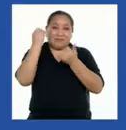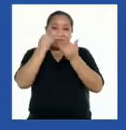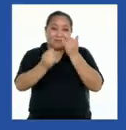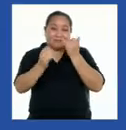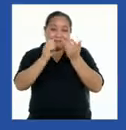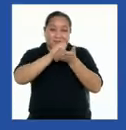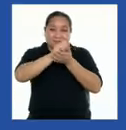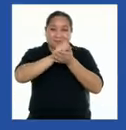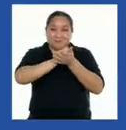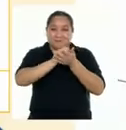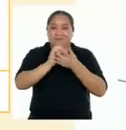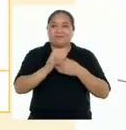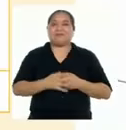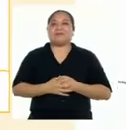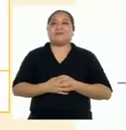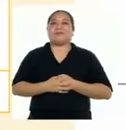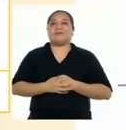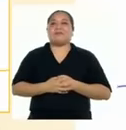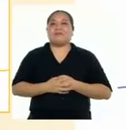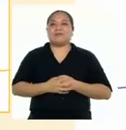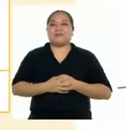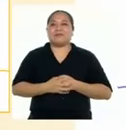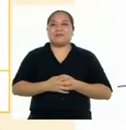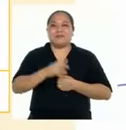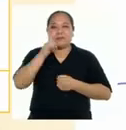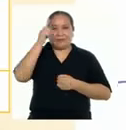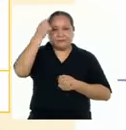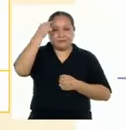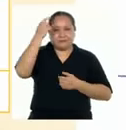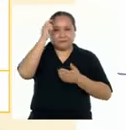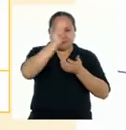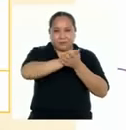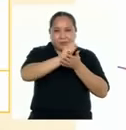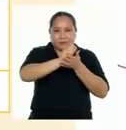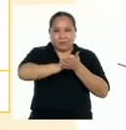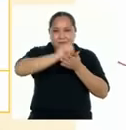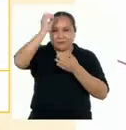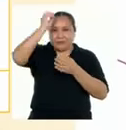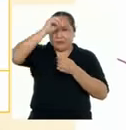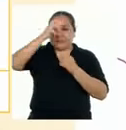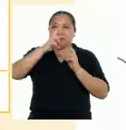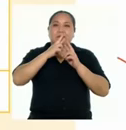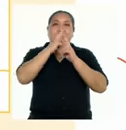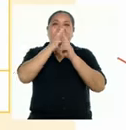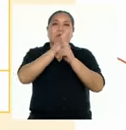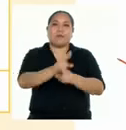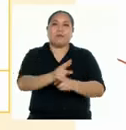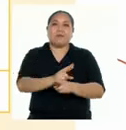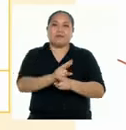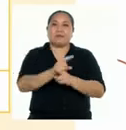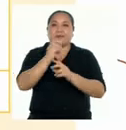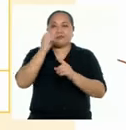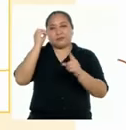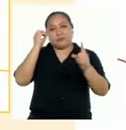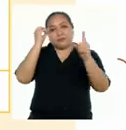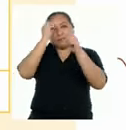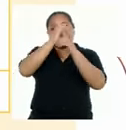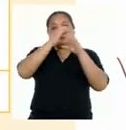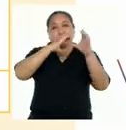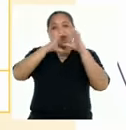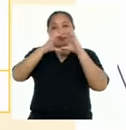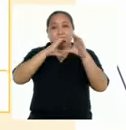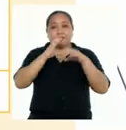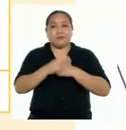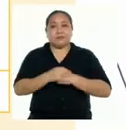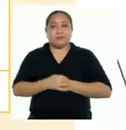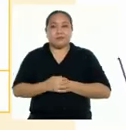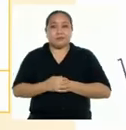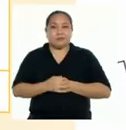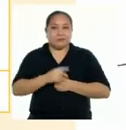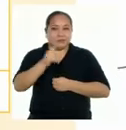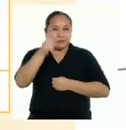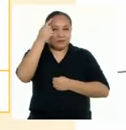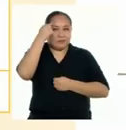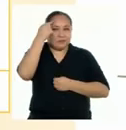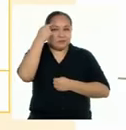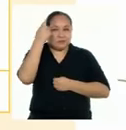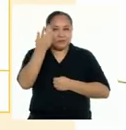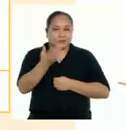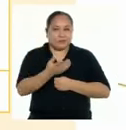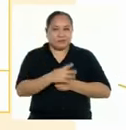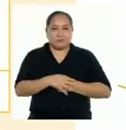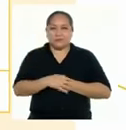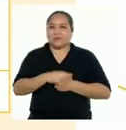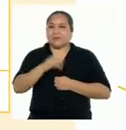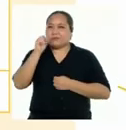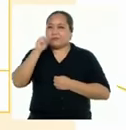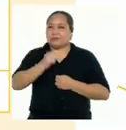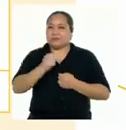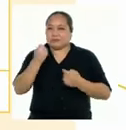¡Empecemos! ¿Crees que tu artículo de opinión responde a la situación comunicativa? Considera el